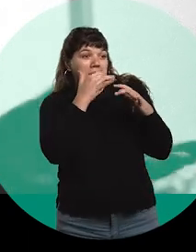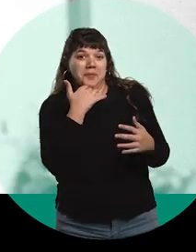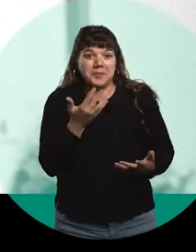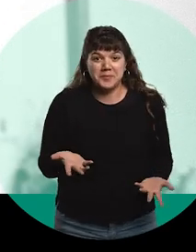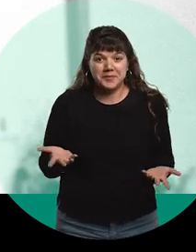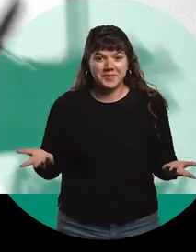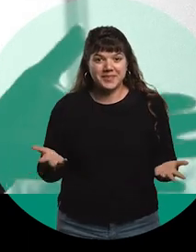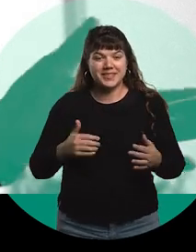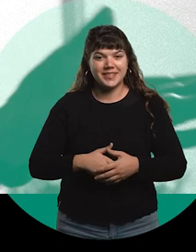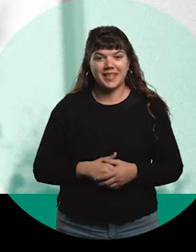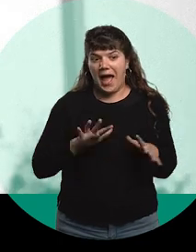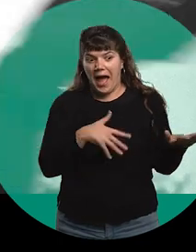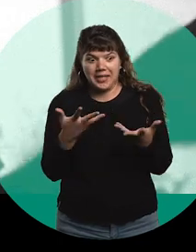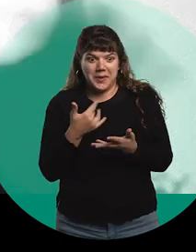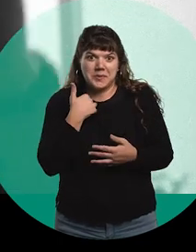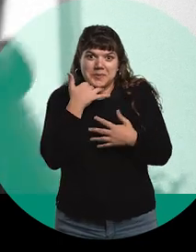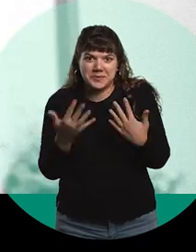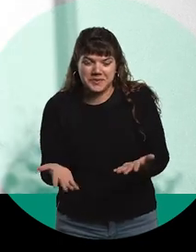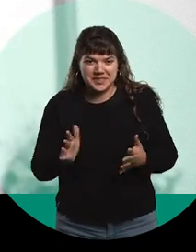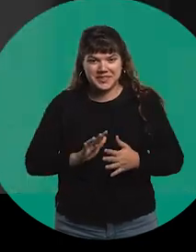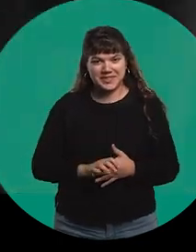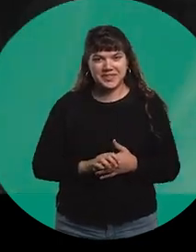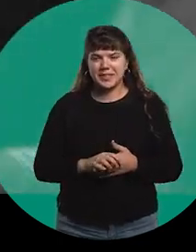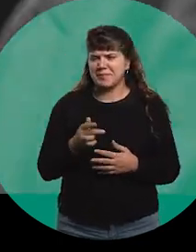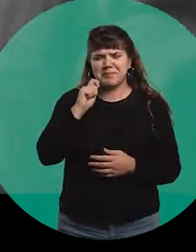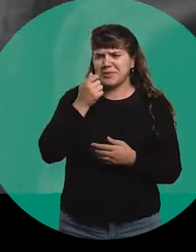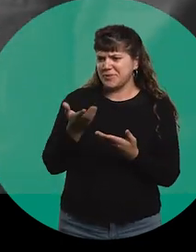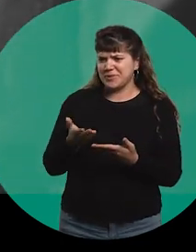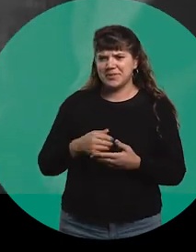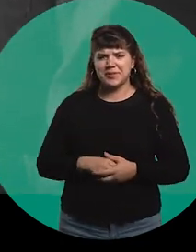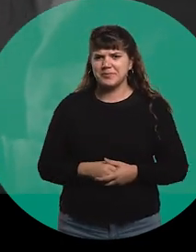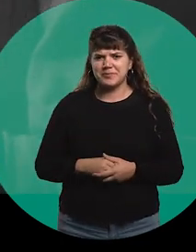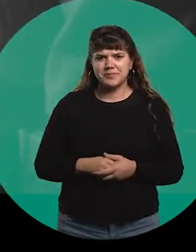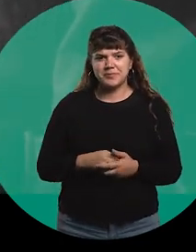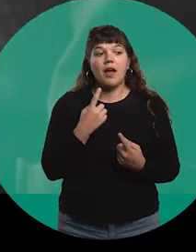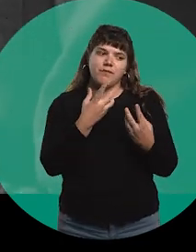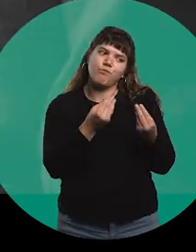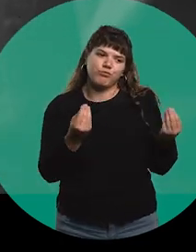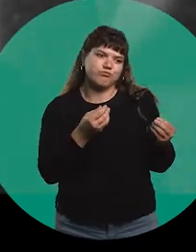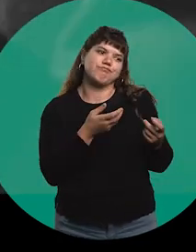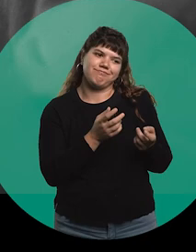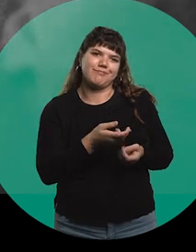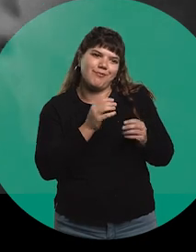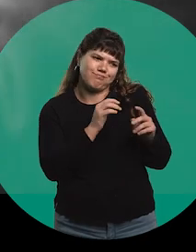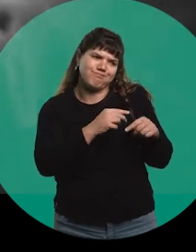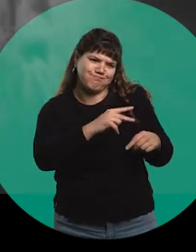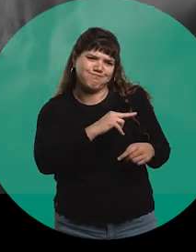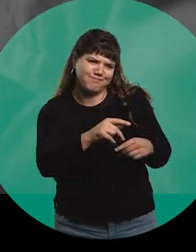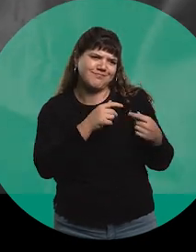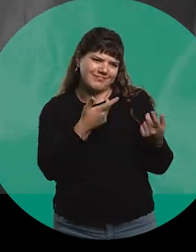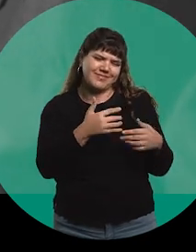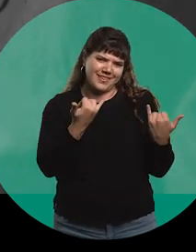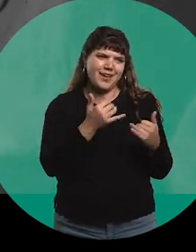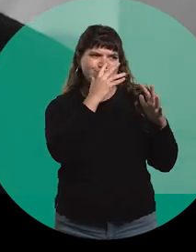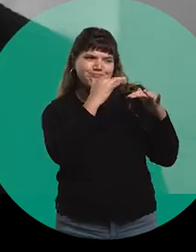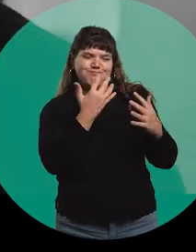no se la tocar. No se prende. Hasta ahora no se toca, de soplar, ¿viste? Está preciosa. Tiene varios golpes, ¿no? Sí, sí, se nota que tiene días de